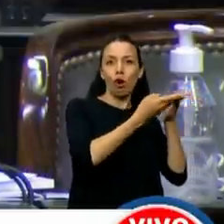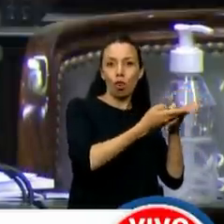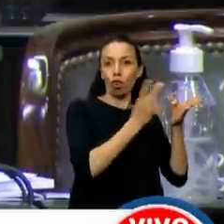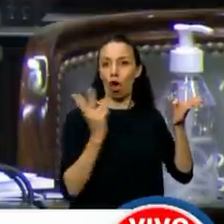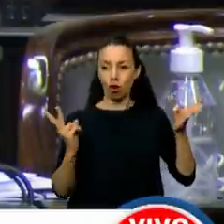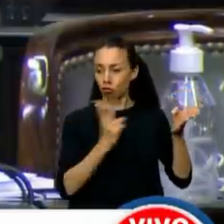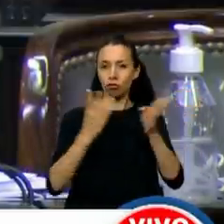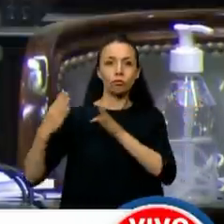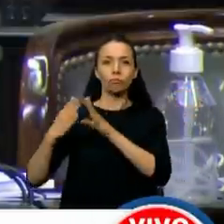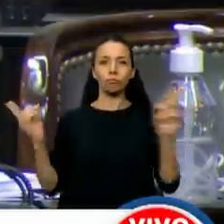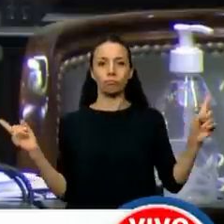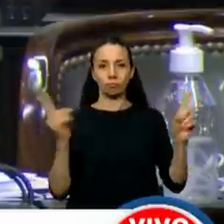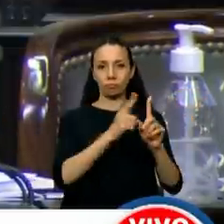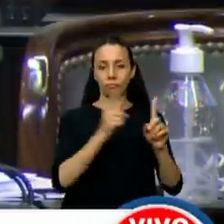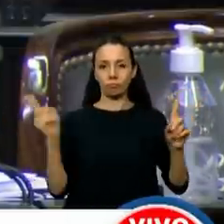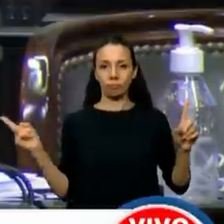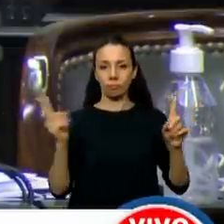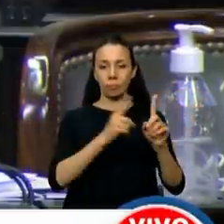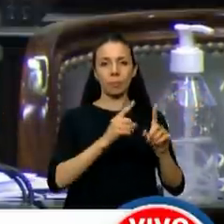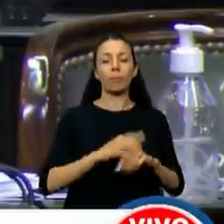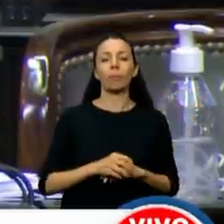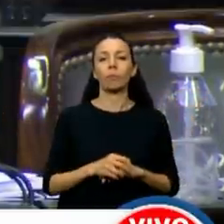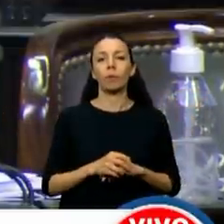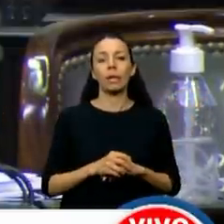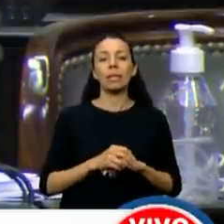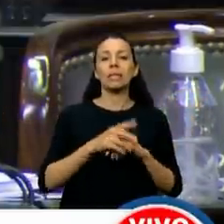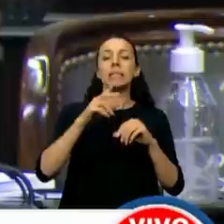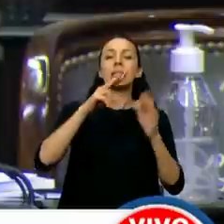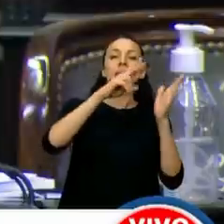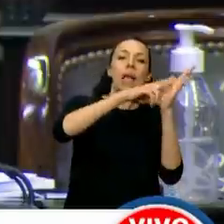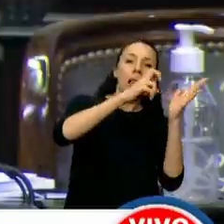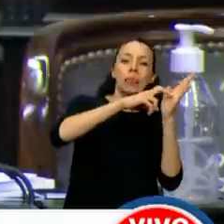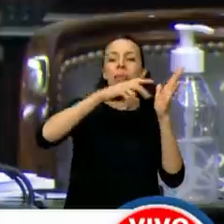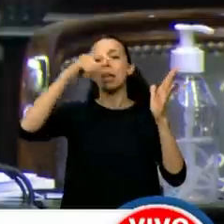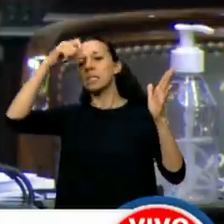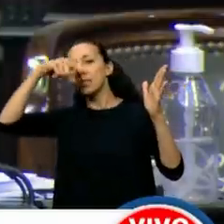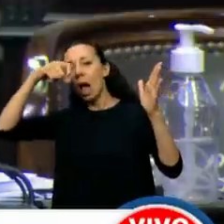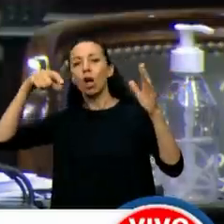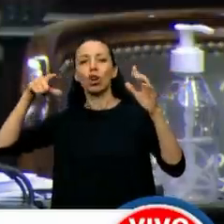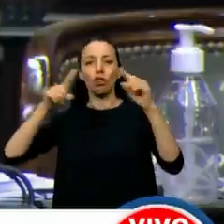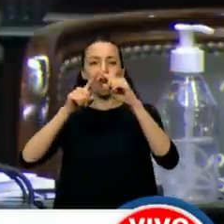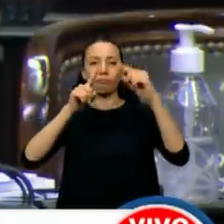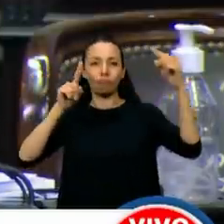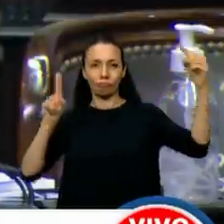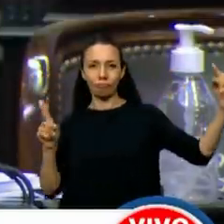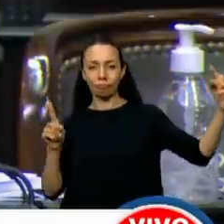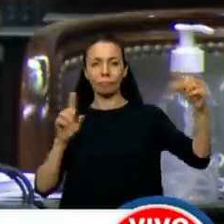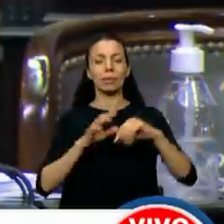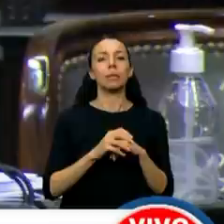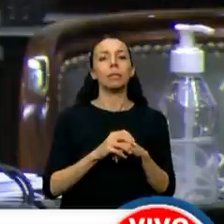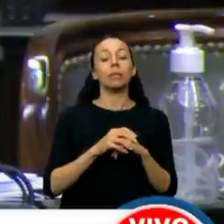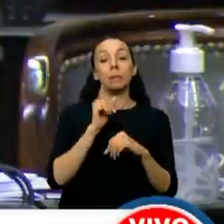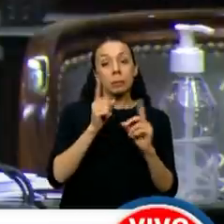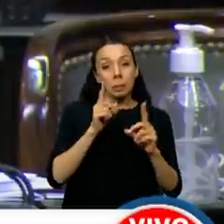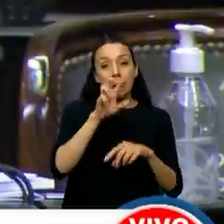cabecera correntina del puente chaco-corrientes y termina en la ciudad salteña de salta de metal esa ruta quienes circulamos